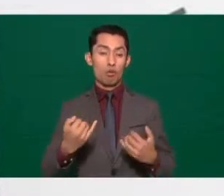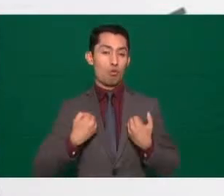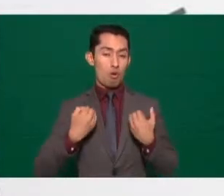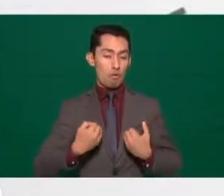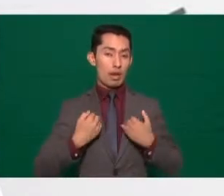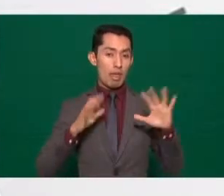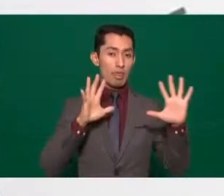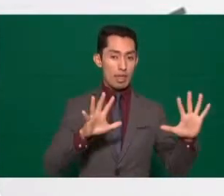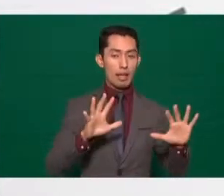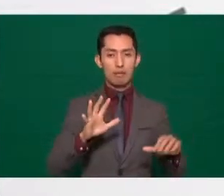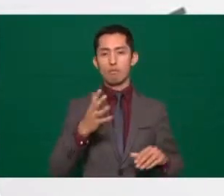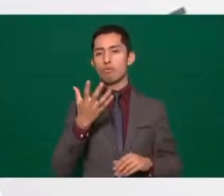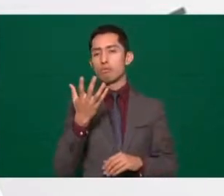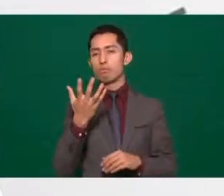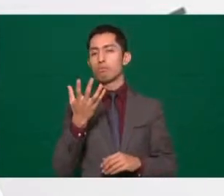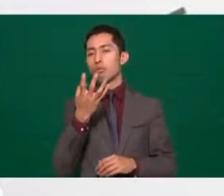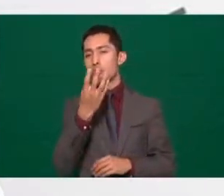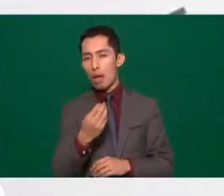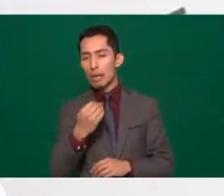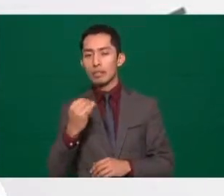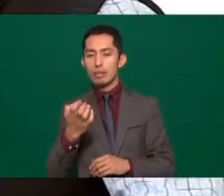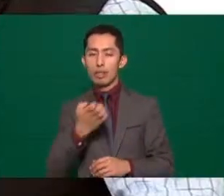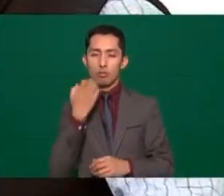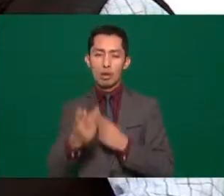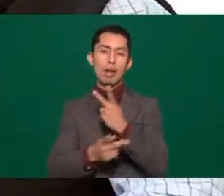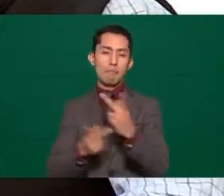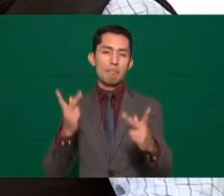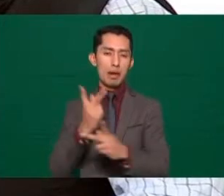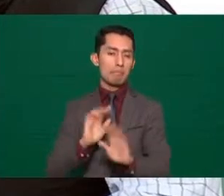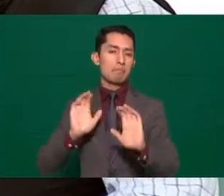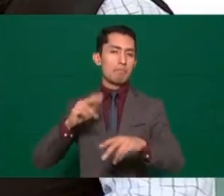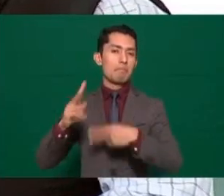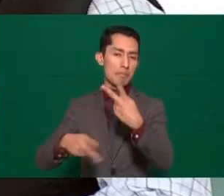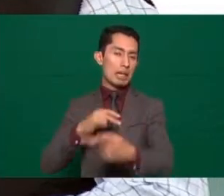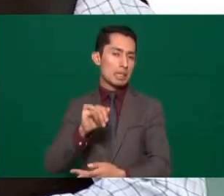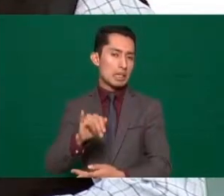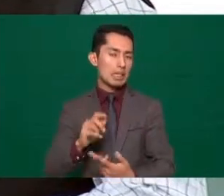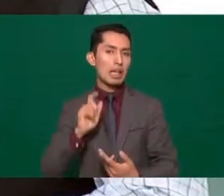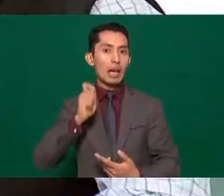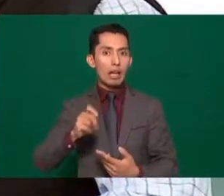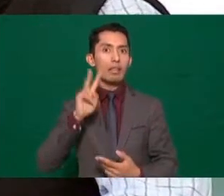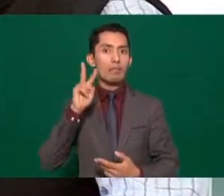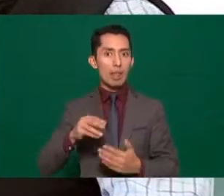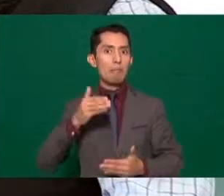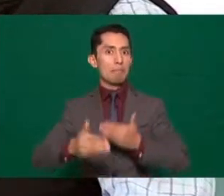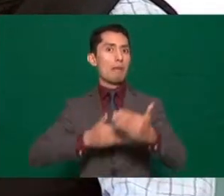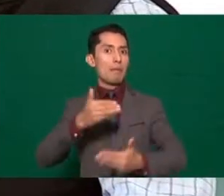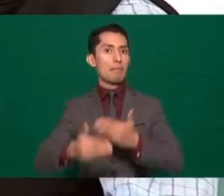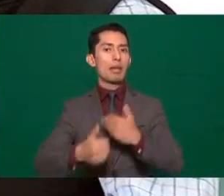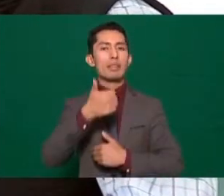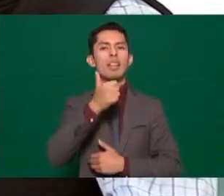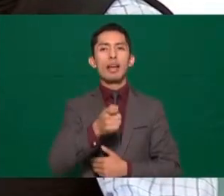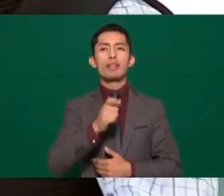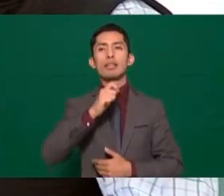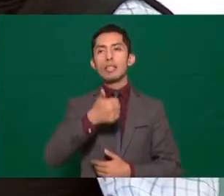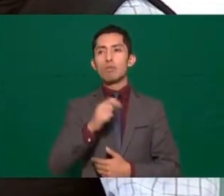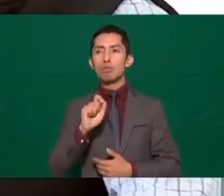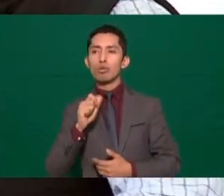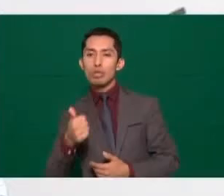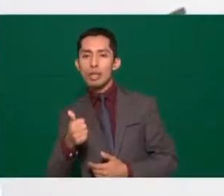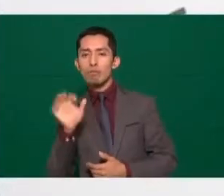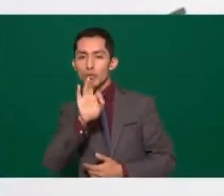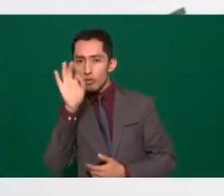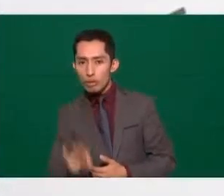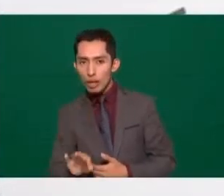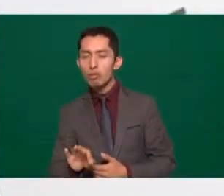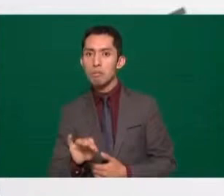de cursar el bachillerato se encuentran inscritos, lo que representa un avance de 6.6 puntos porcentuales,